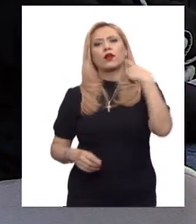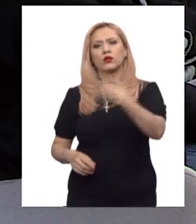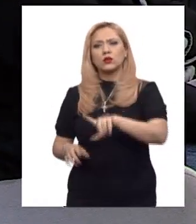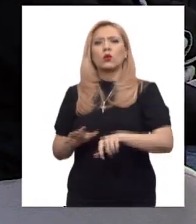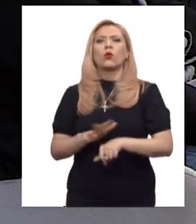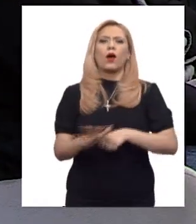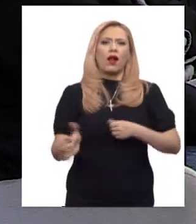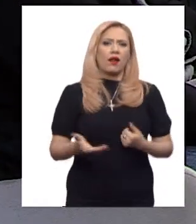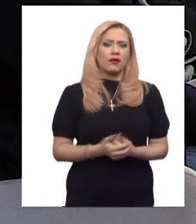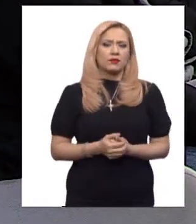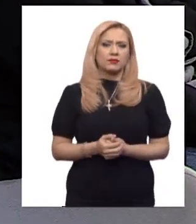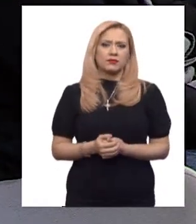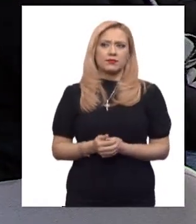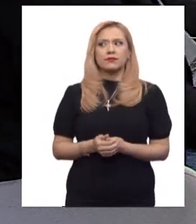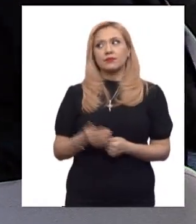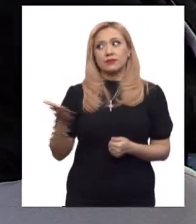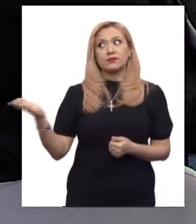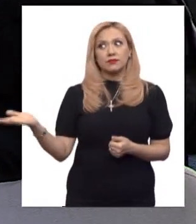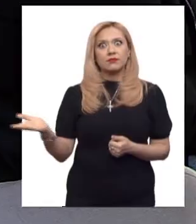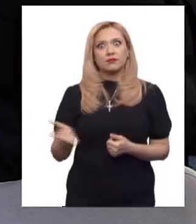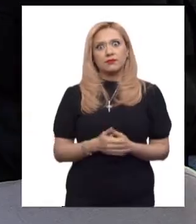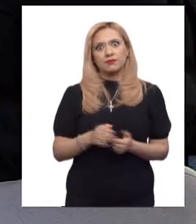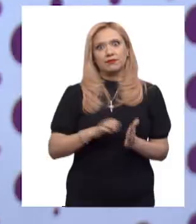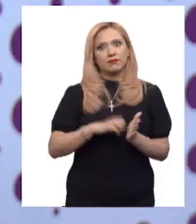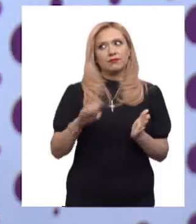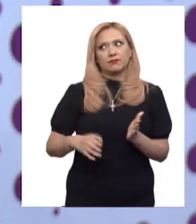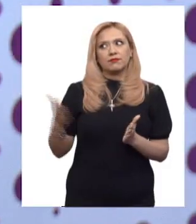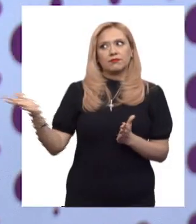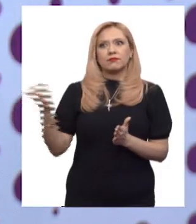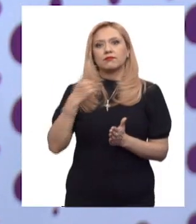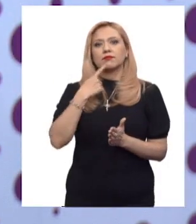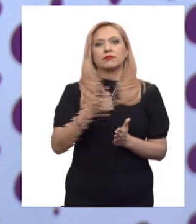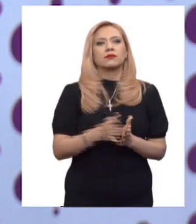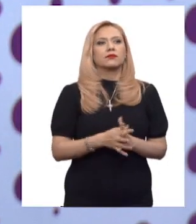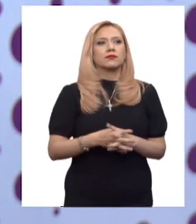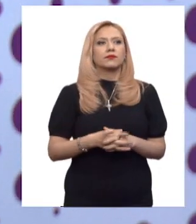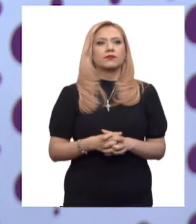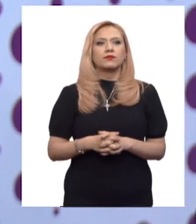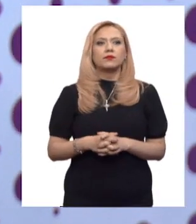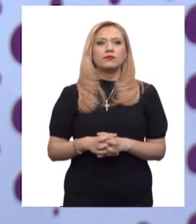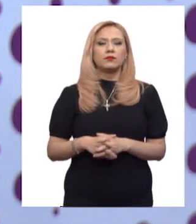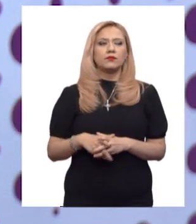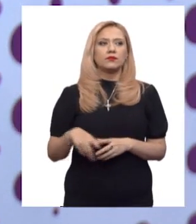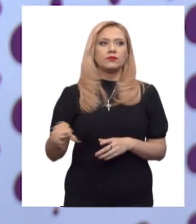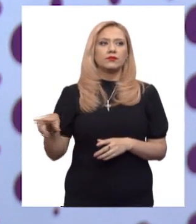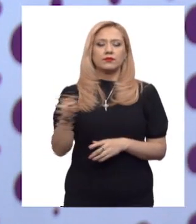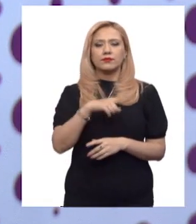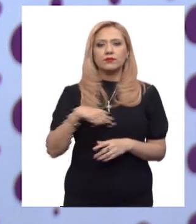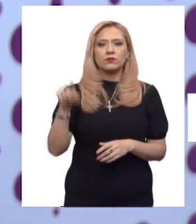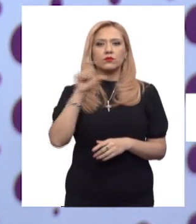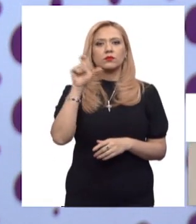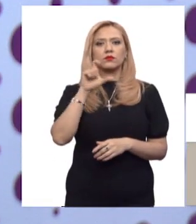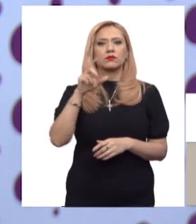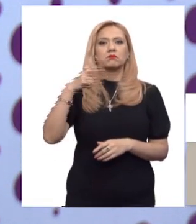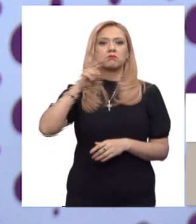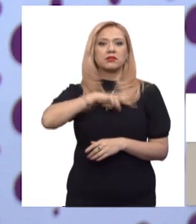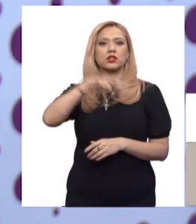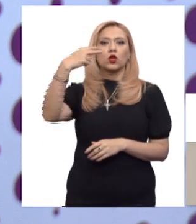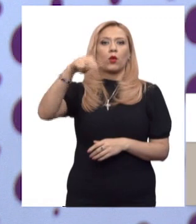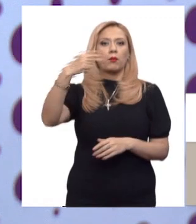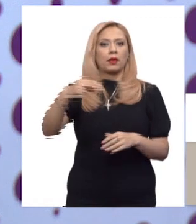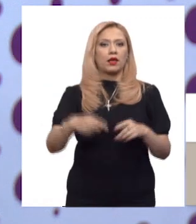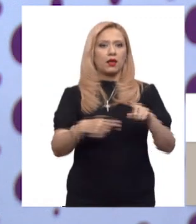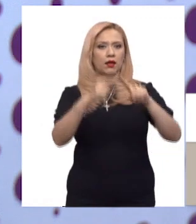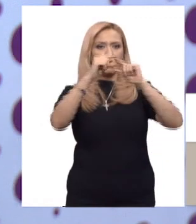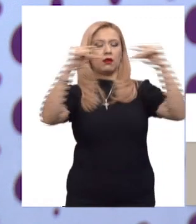principales? Pues justo igual retomando un poco Sí. el ejemplo de Edu, ¿no? Que la cuestión que se te revele la identidad o también